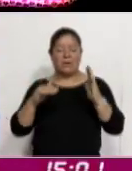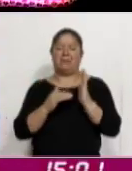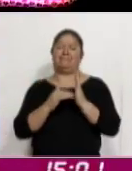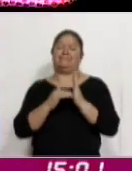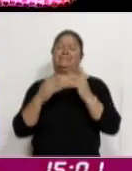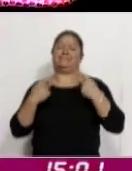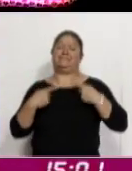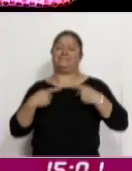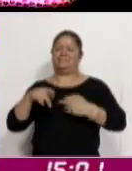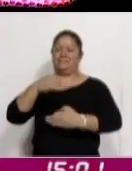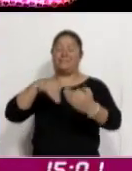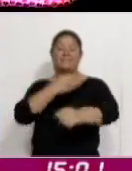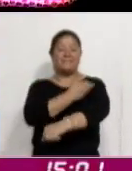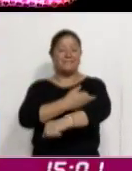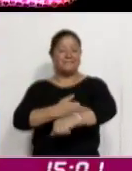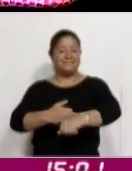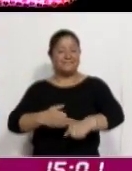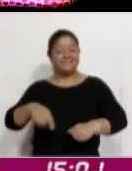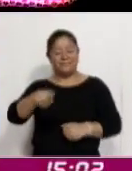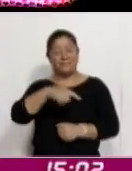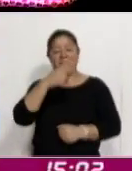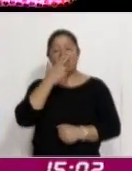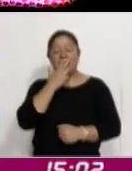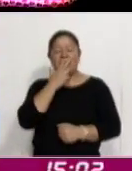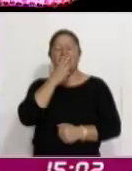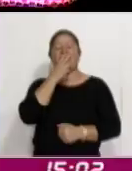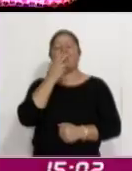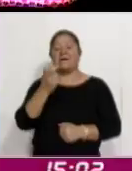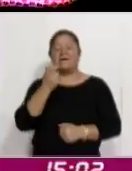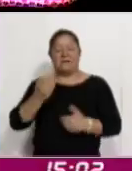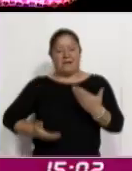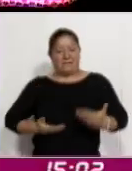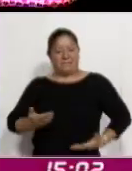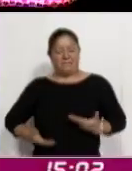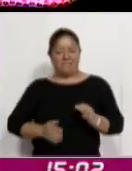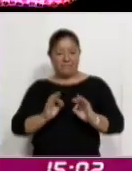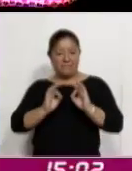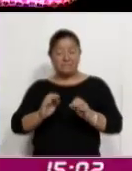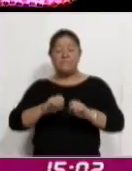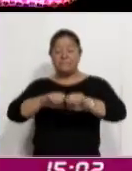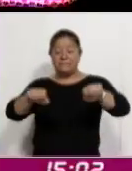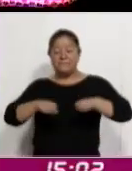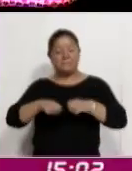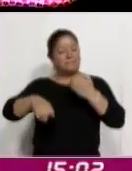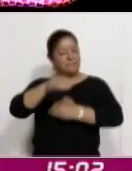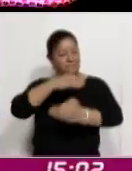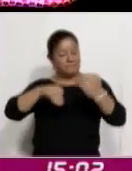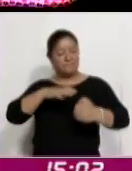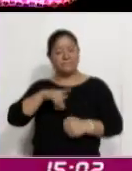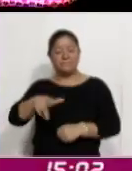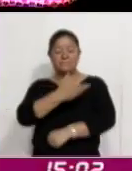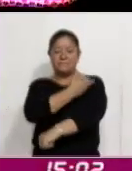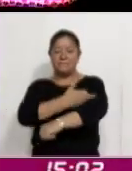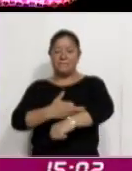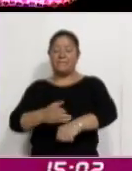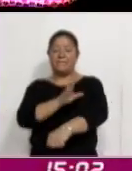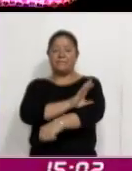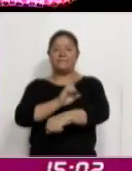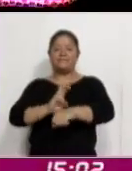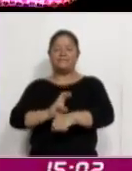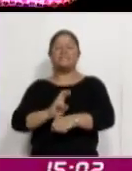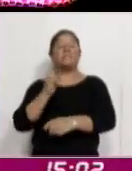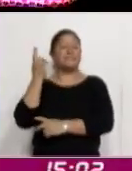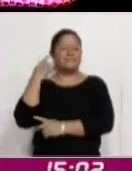Centro Expositor para disfrutar de este gran baile. Todo el equipo que conforma esta gran familia de la Coordinación de Radio,